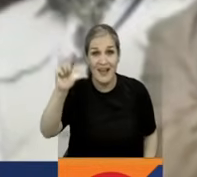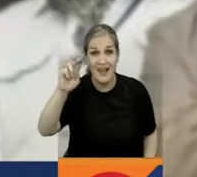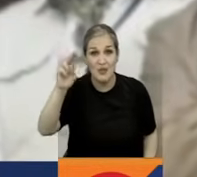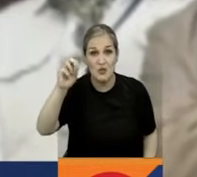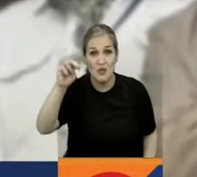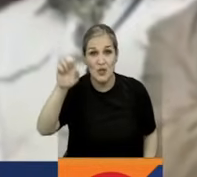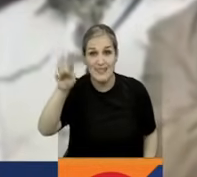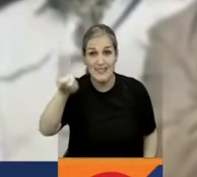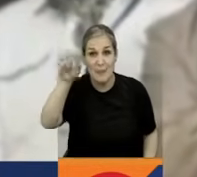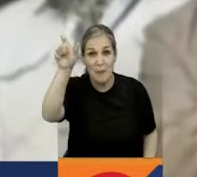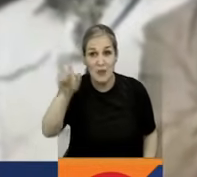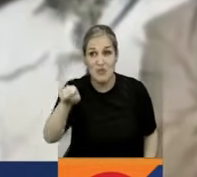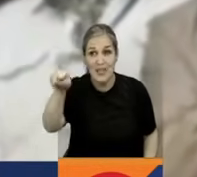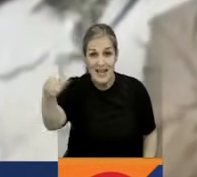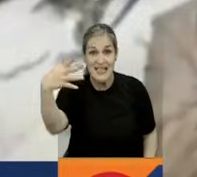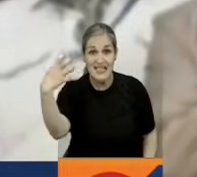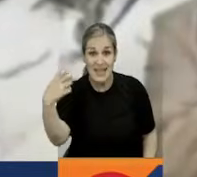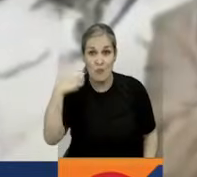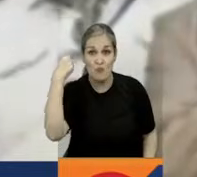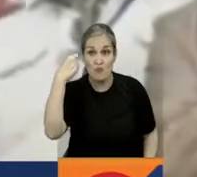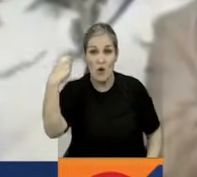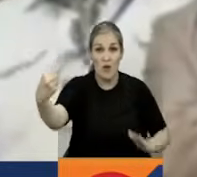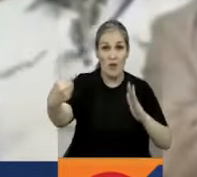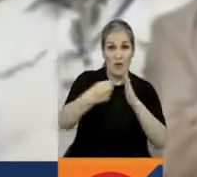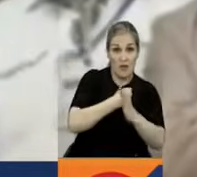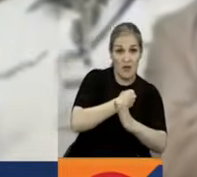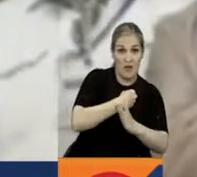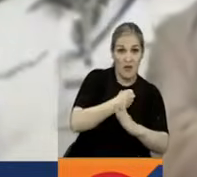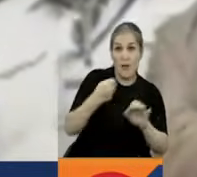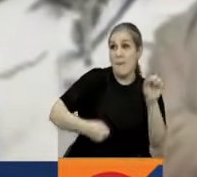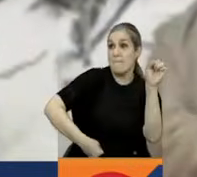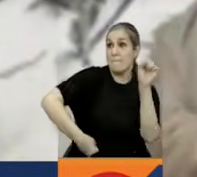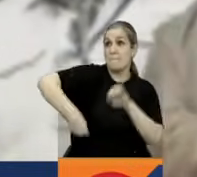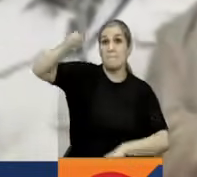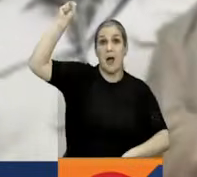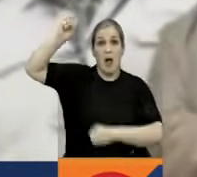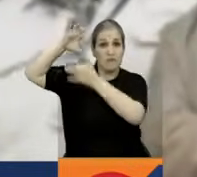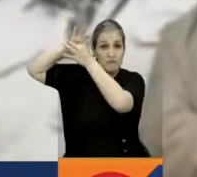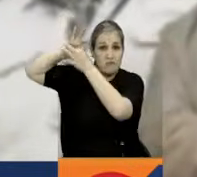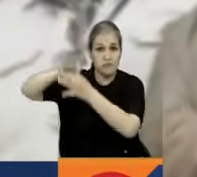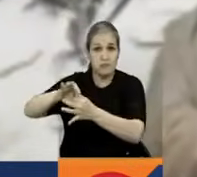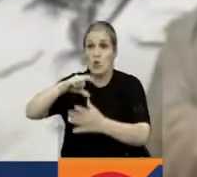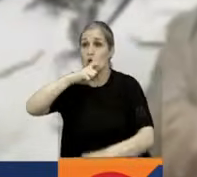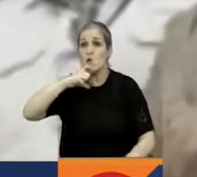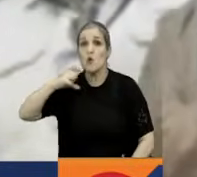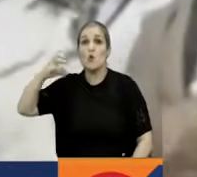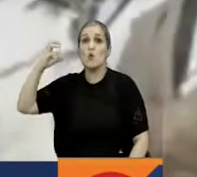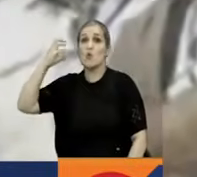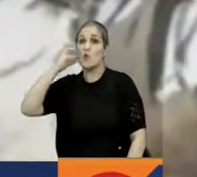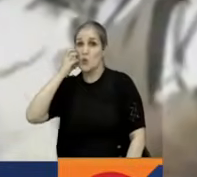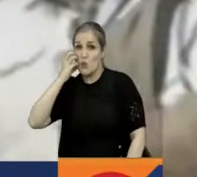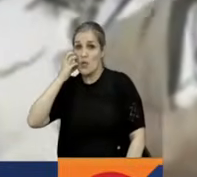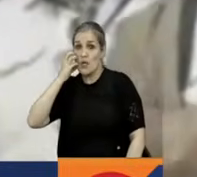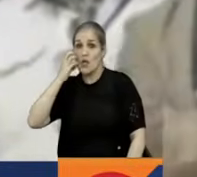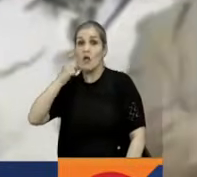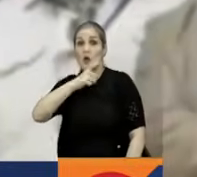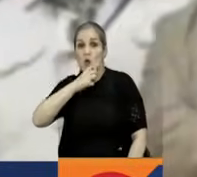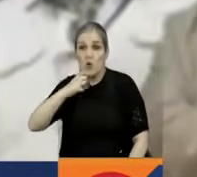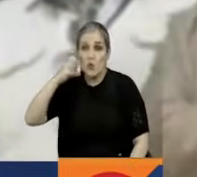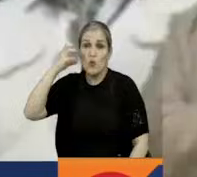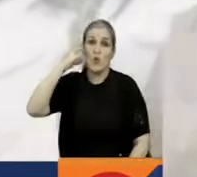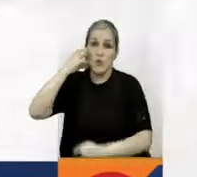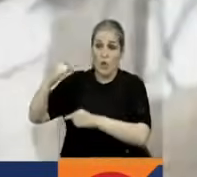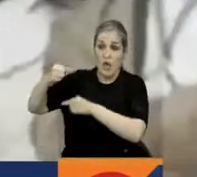su cometido, Duque II será presidente, así como Duque I fue presidente por alias